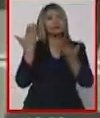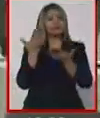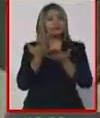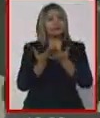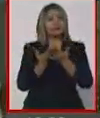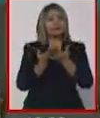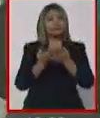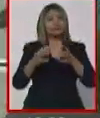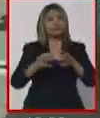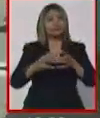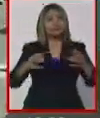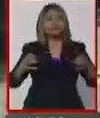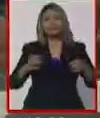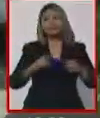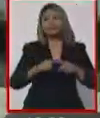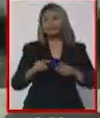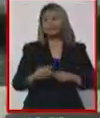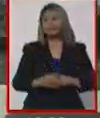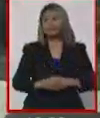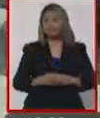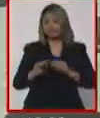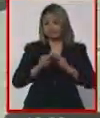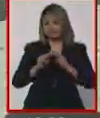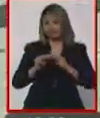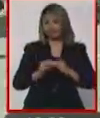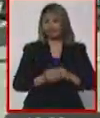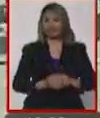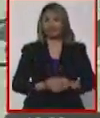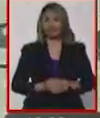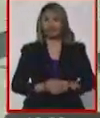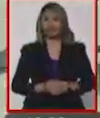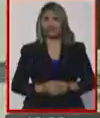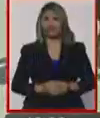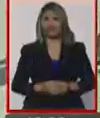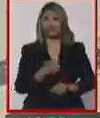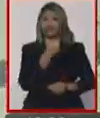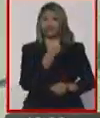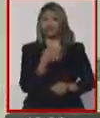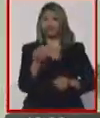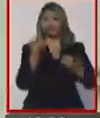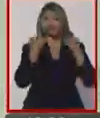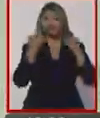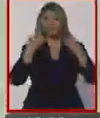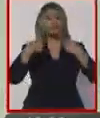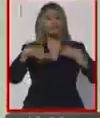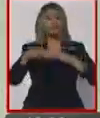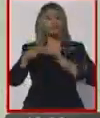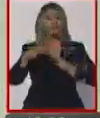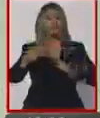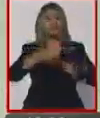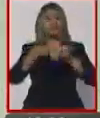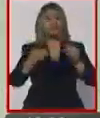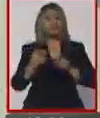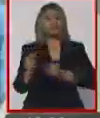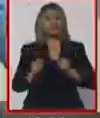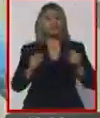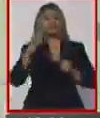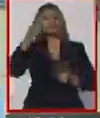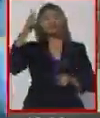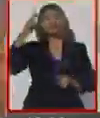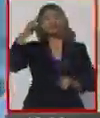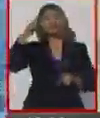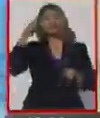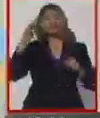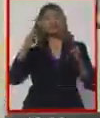proceder a sacar las grampas de las dos unidades de micro. Las órdenes de repliegue, nada más. Cualquier información, diríjanse a la dirección de transporte. ¿Por qué motivo entonces